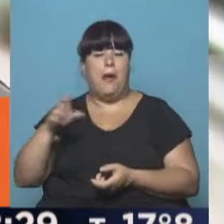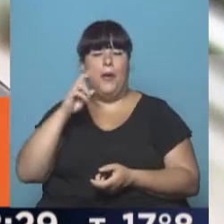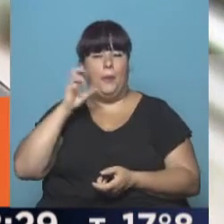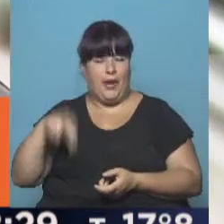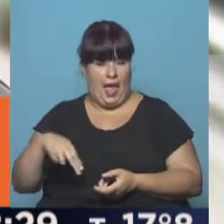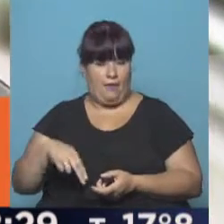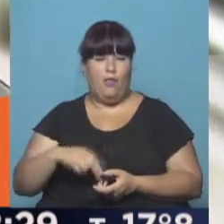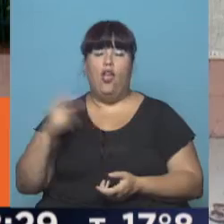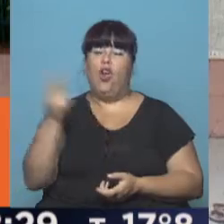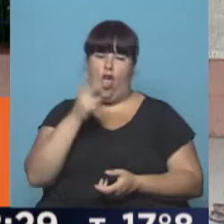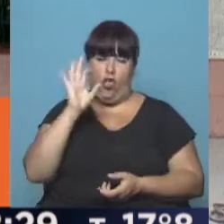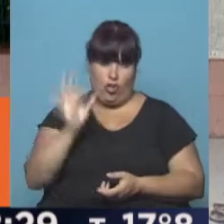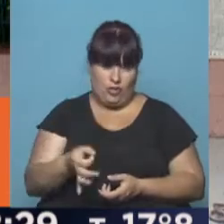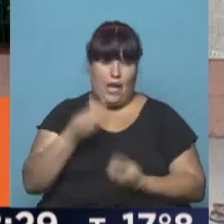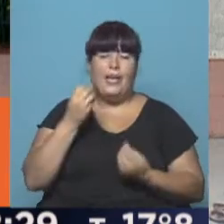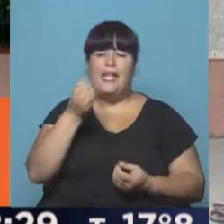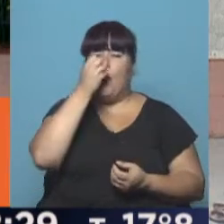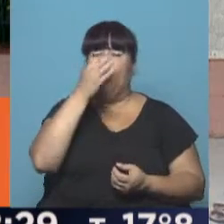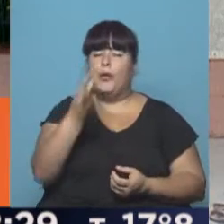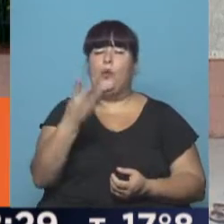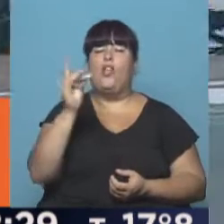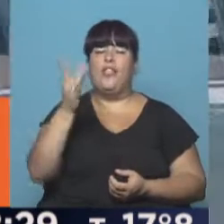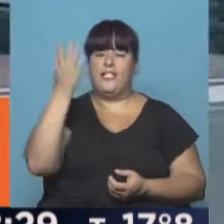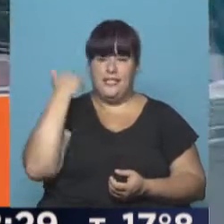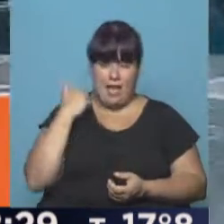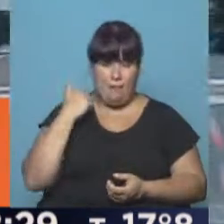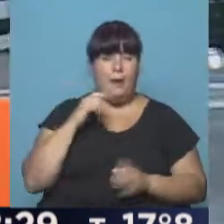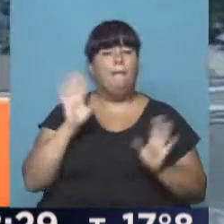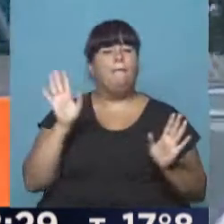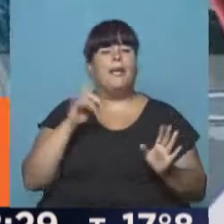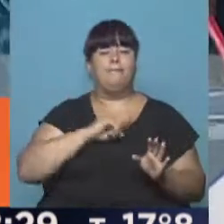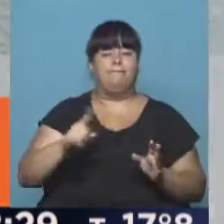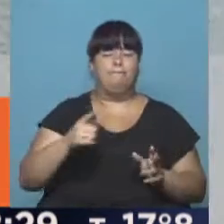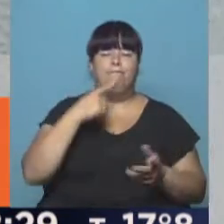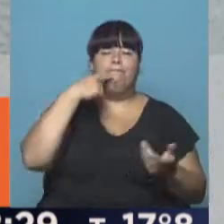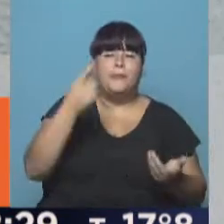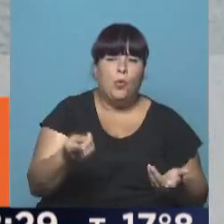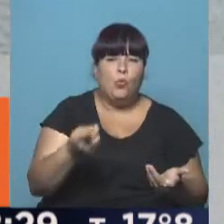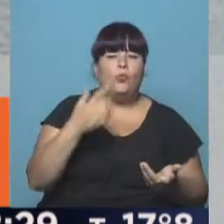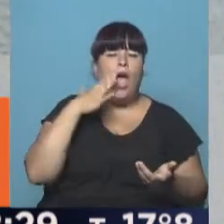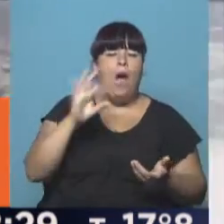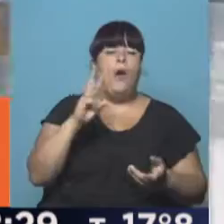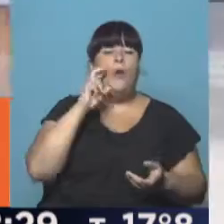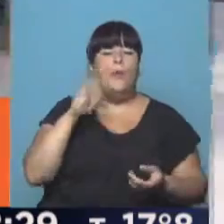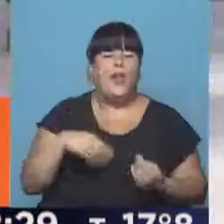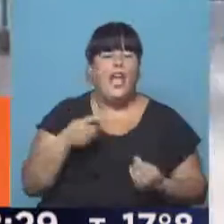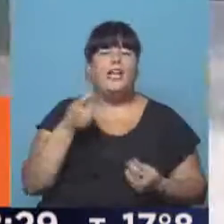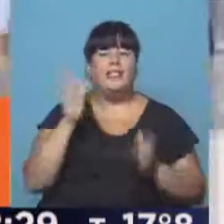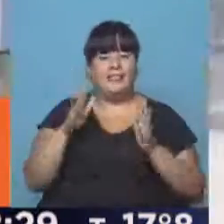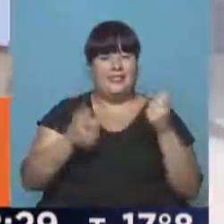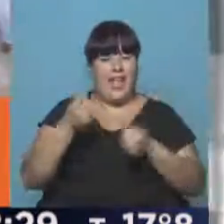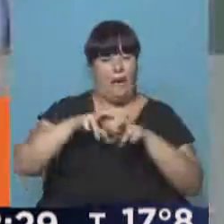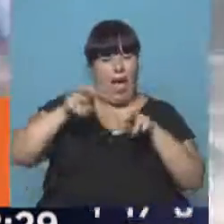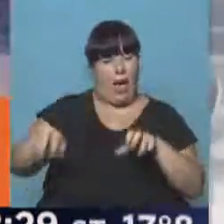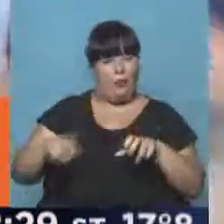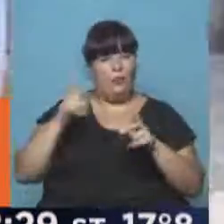ambos saben lo que pasó el 24 de diciembre pasado aunque no se animaron a preguntarle al abuelo de bryant quien los llevaba en